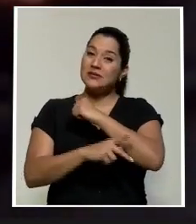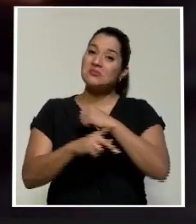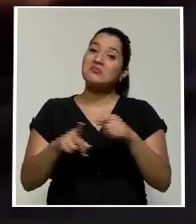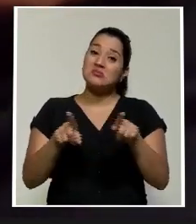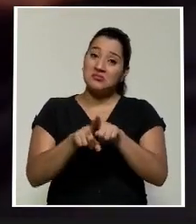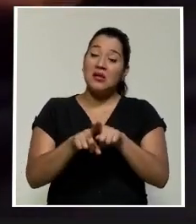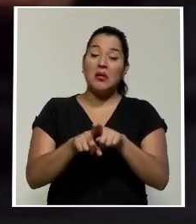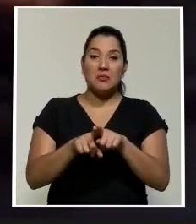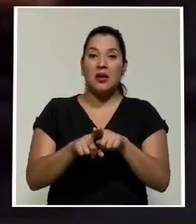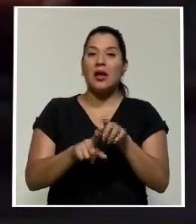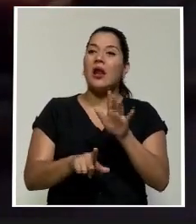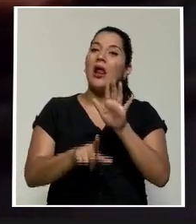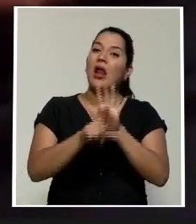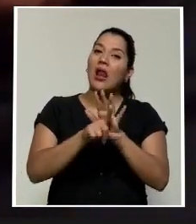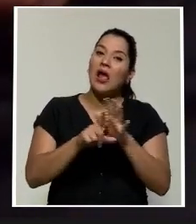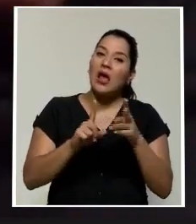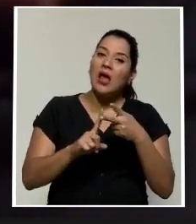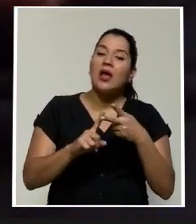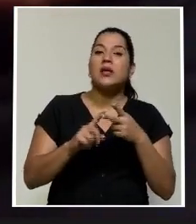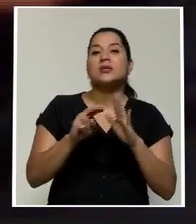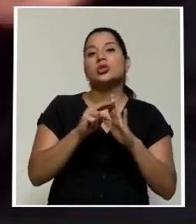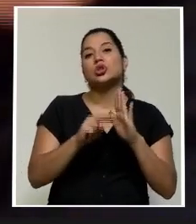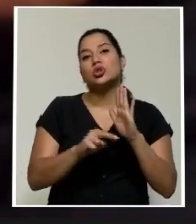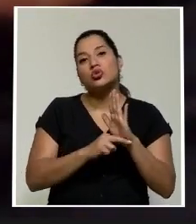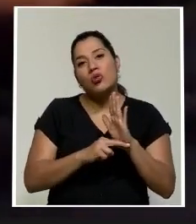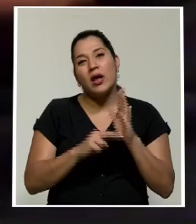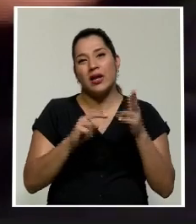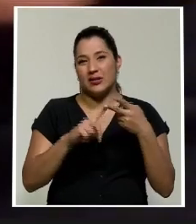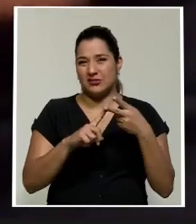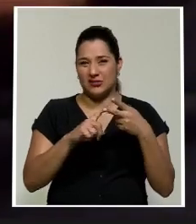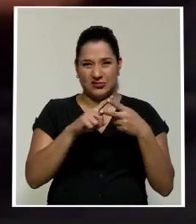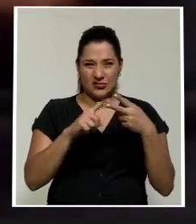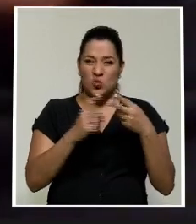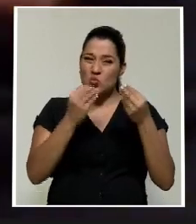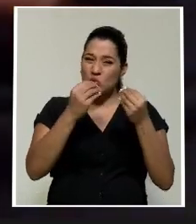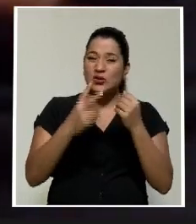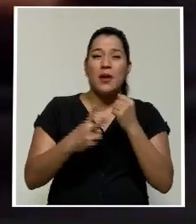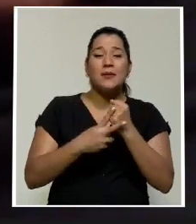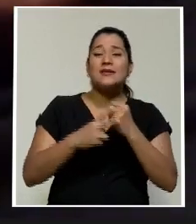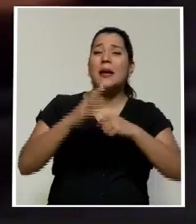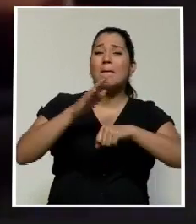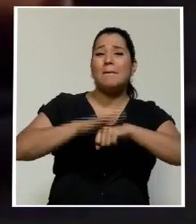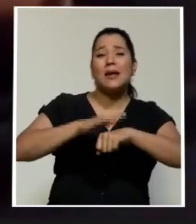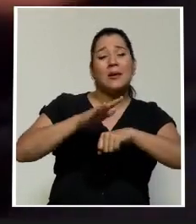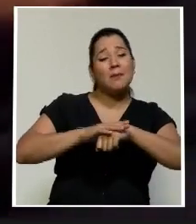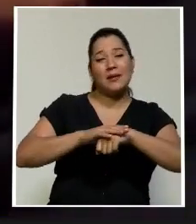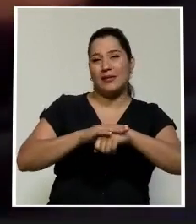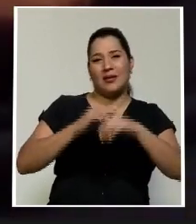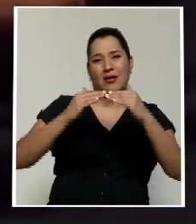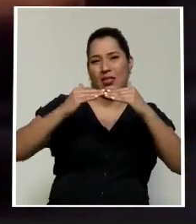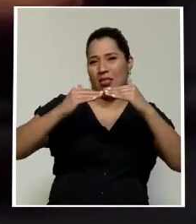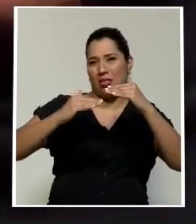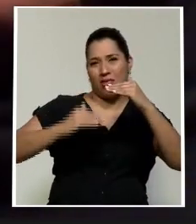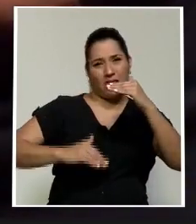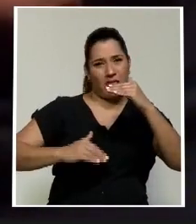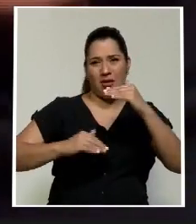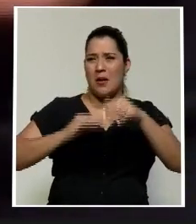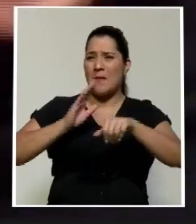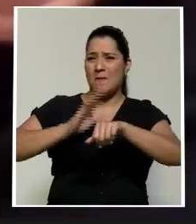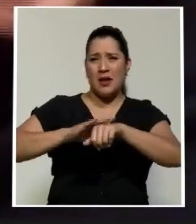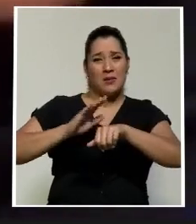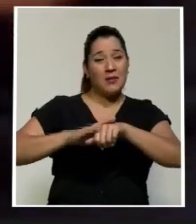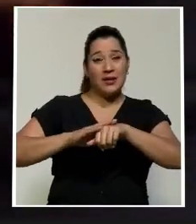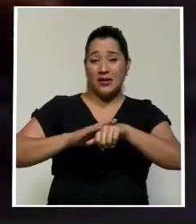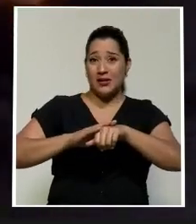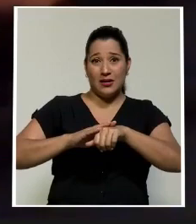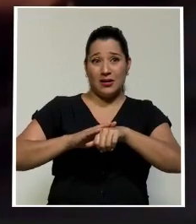la legislación, las normas han permitido que esto sea perfectamente legal. Es